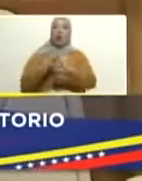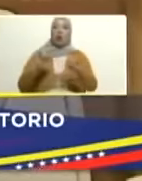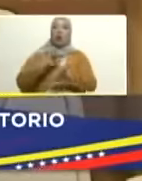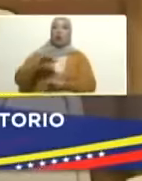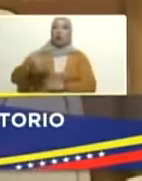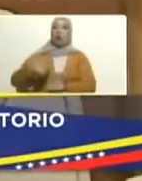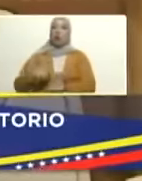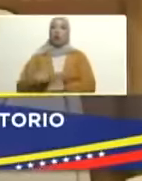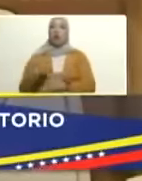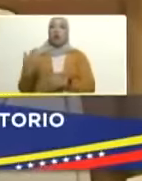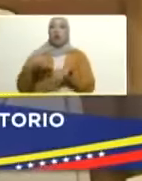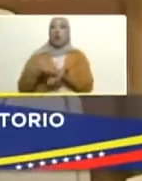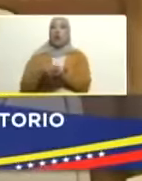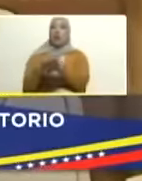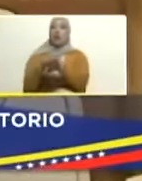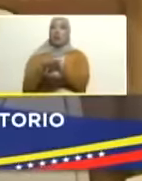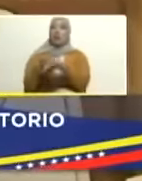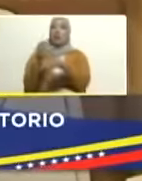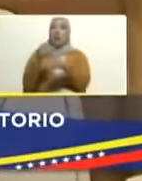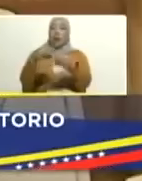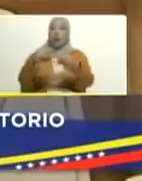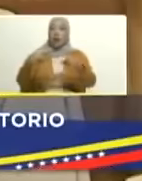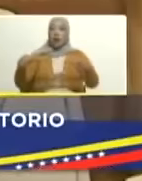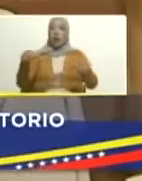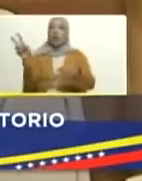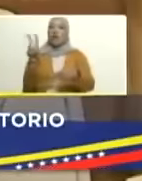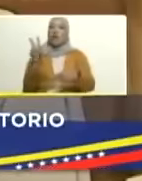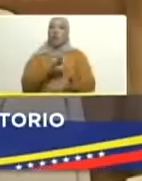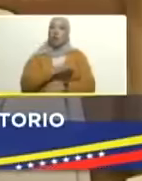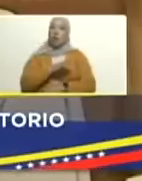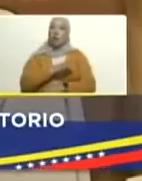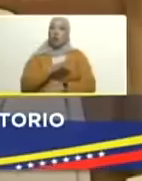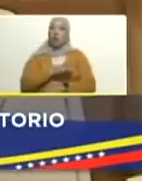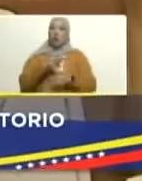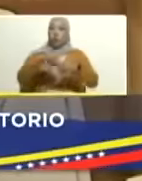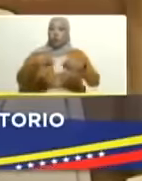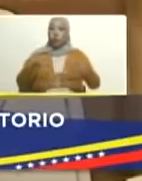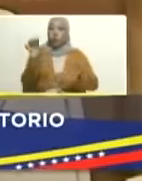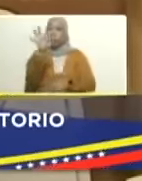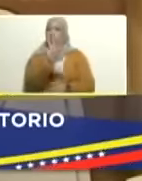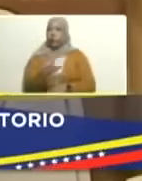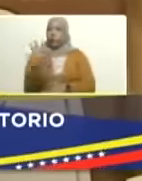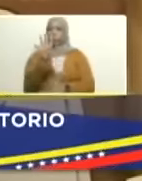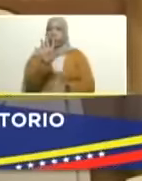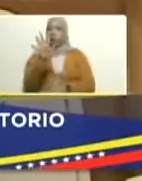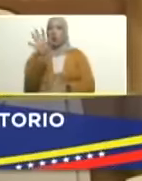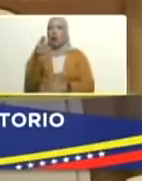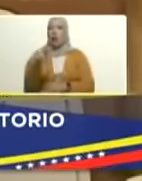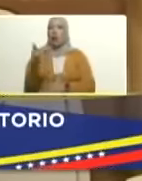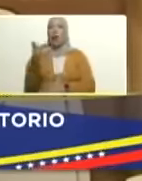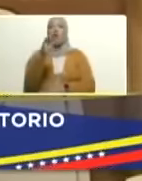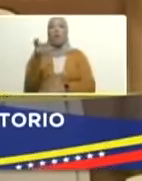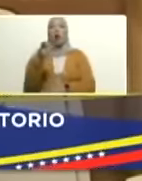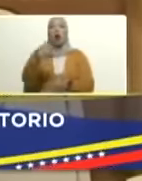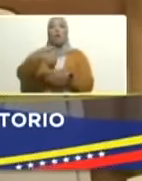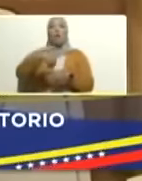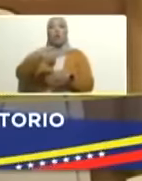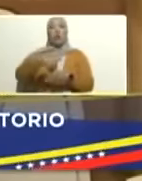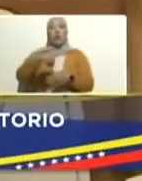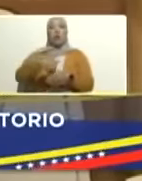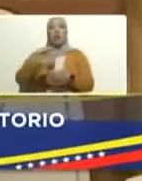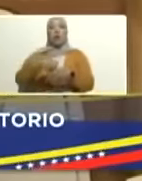nuestra integridad territorial, que todos hagamos votos para la búsqueda de